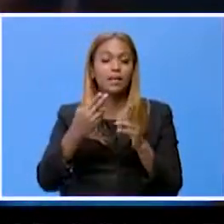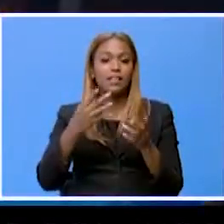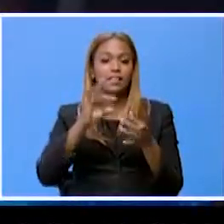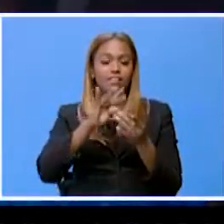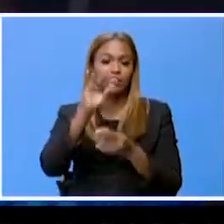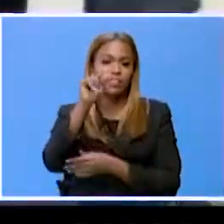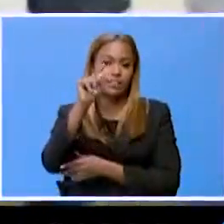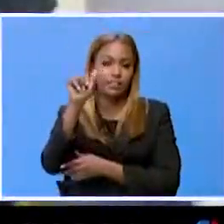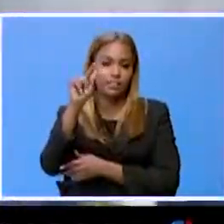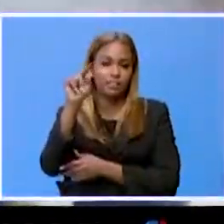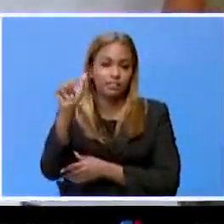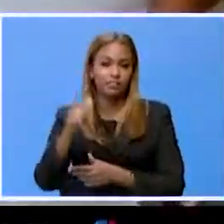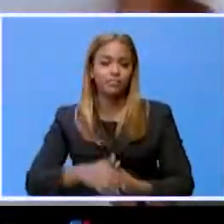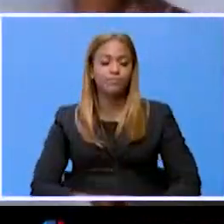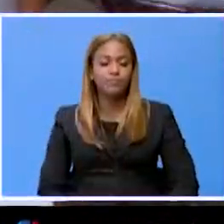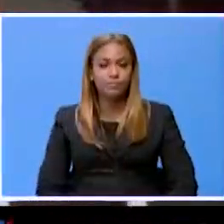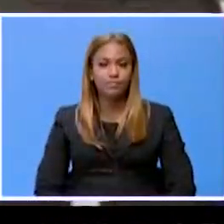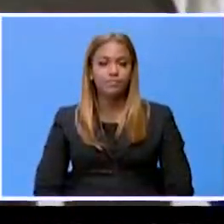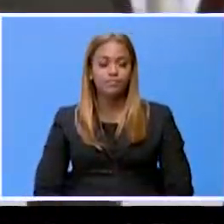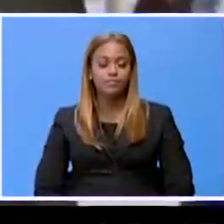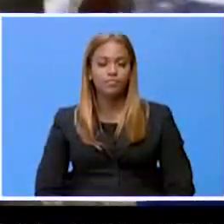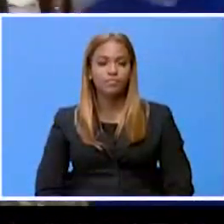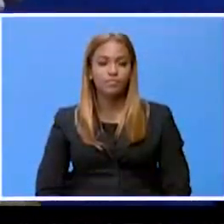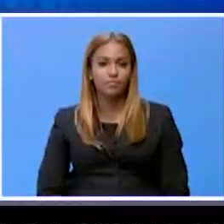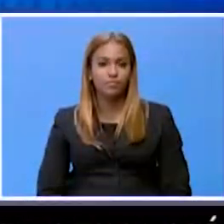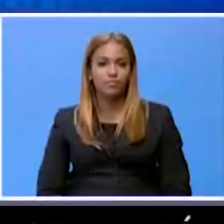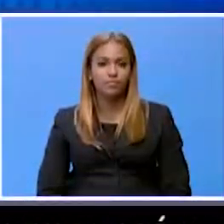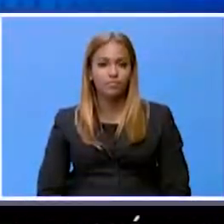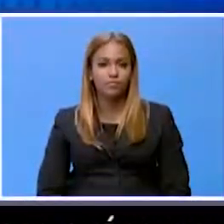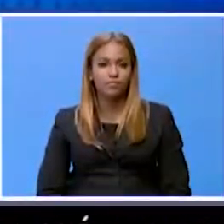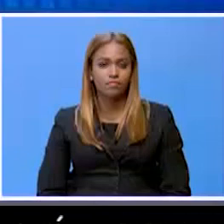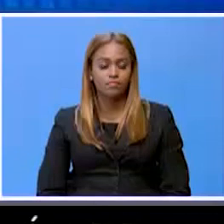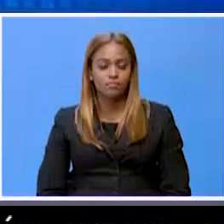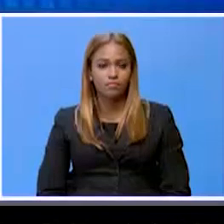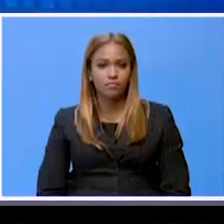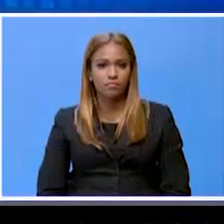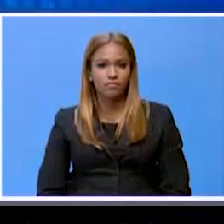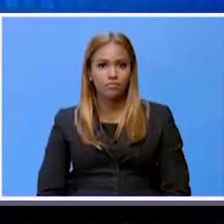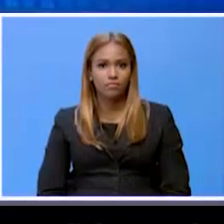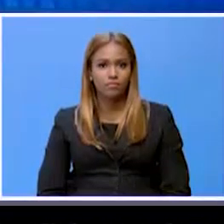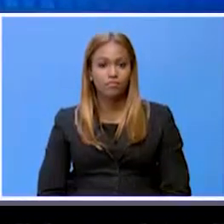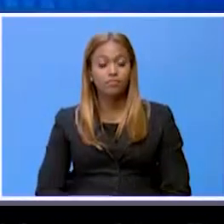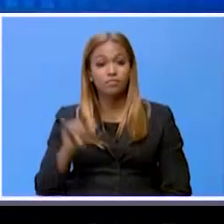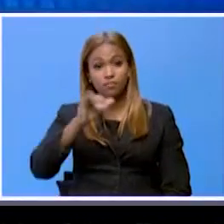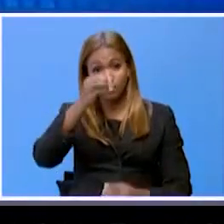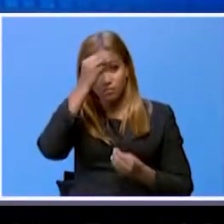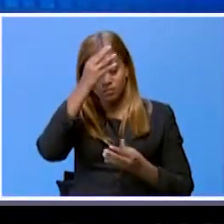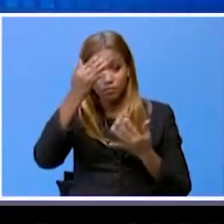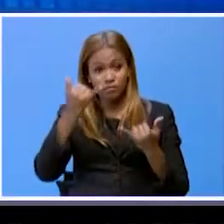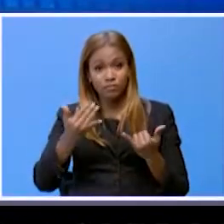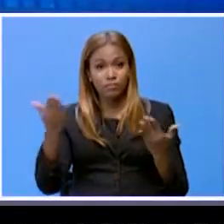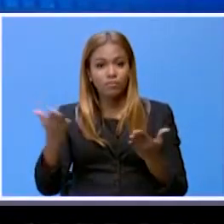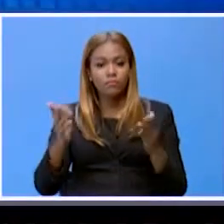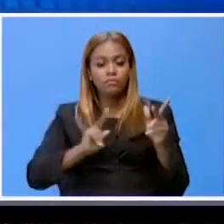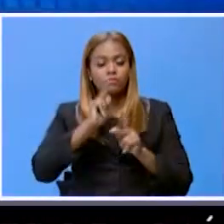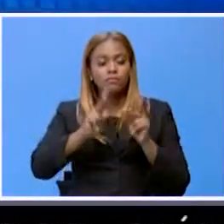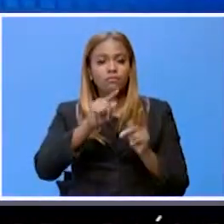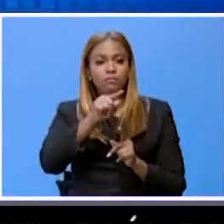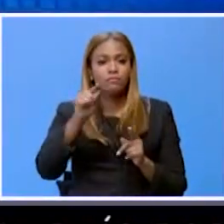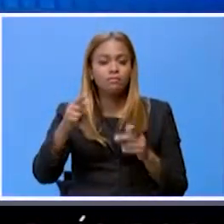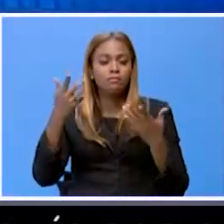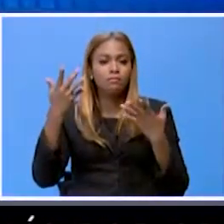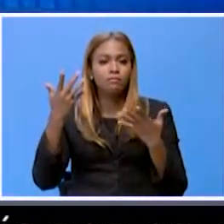varias comunidades. Bueno, señores, y les contamos que las personas